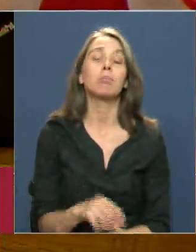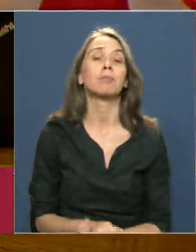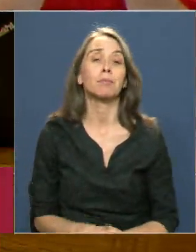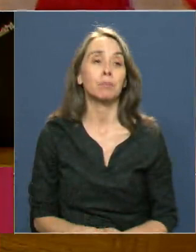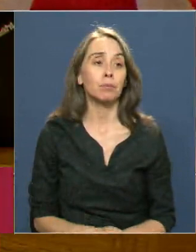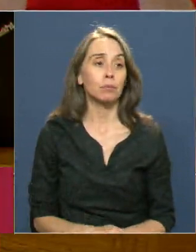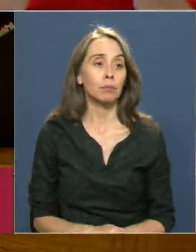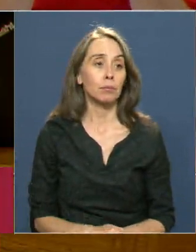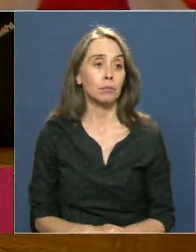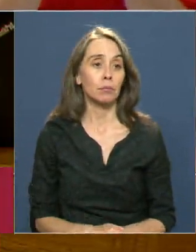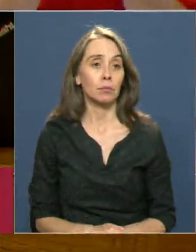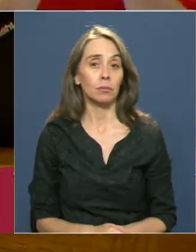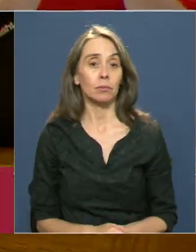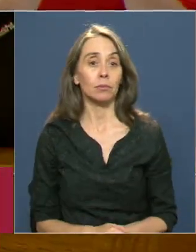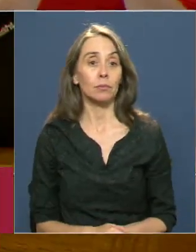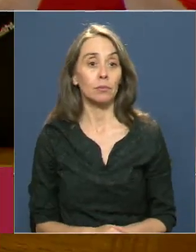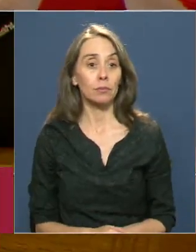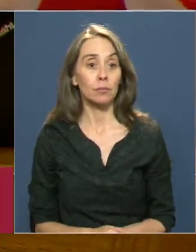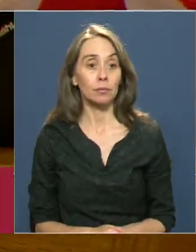siguiente.